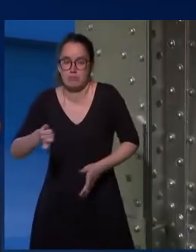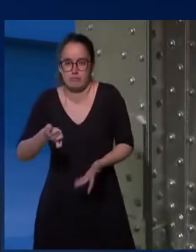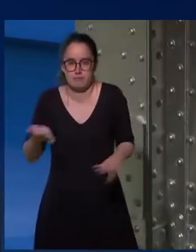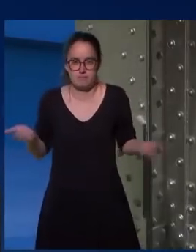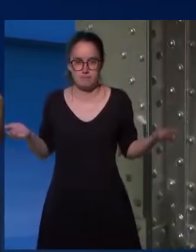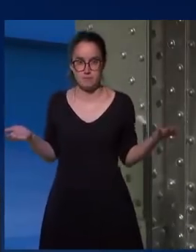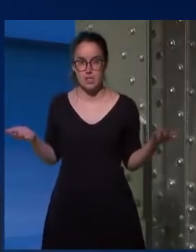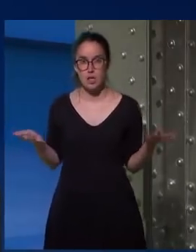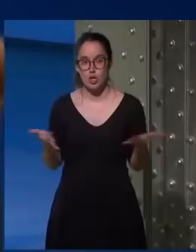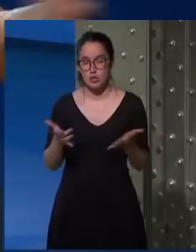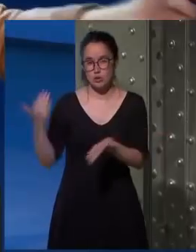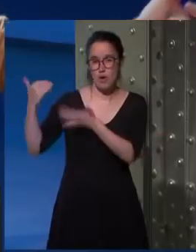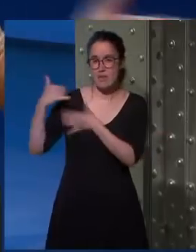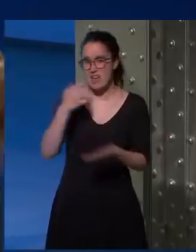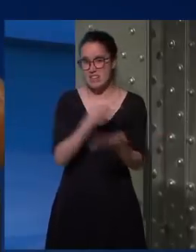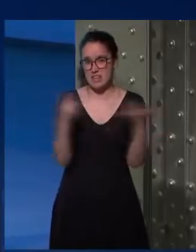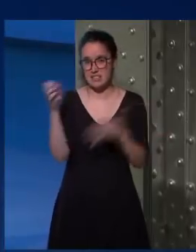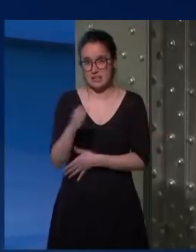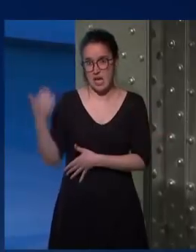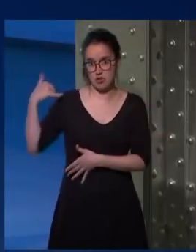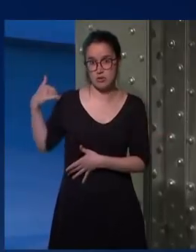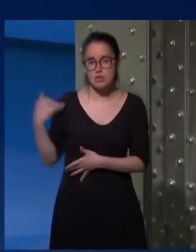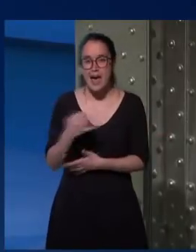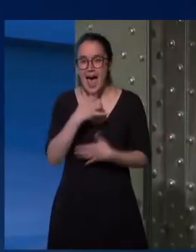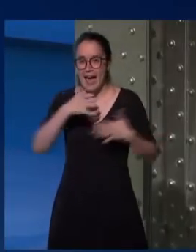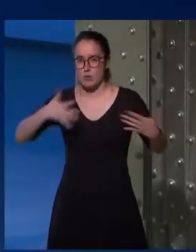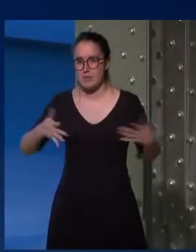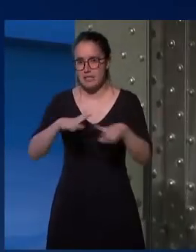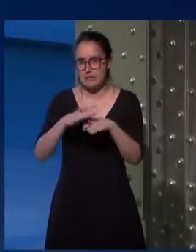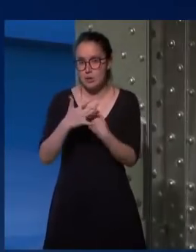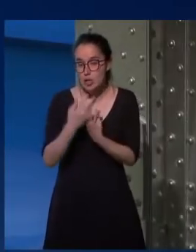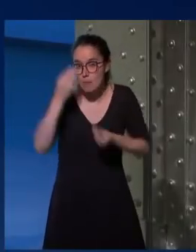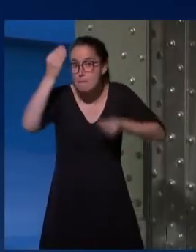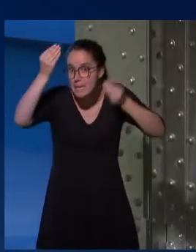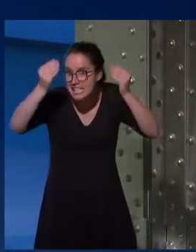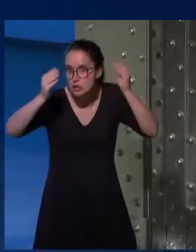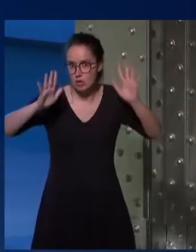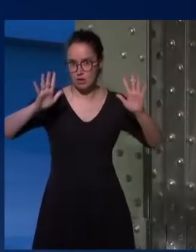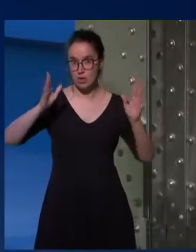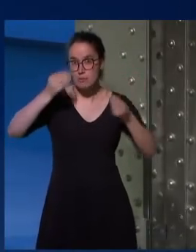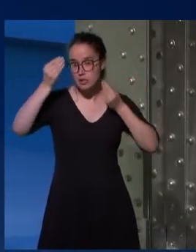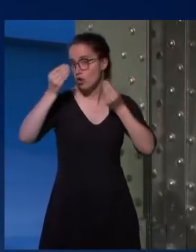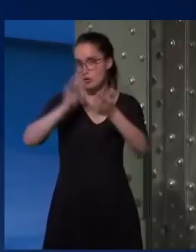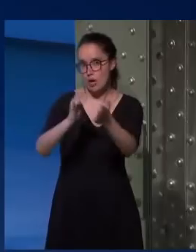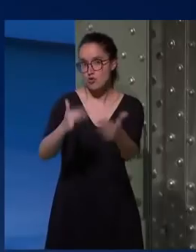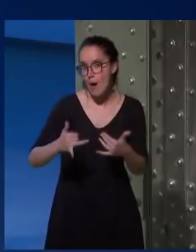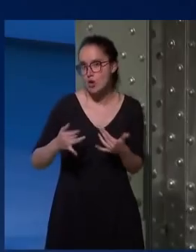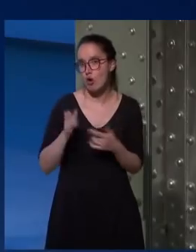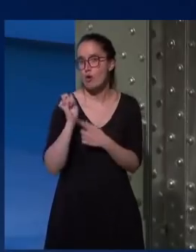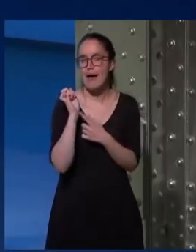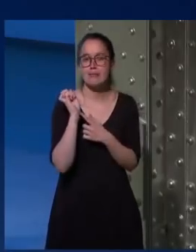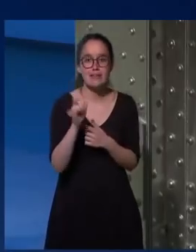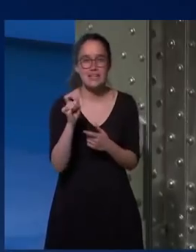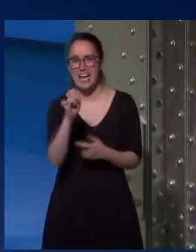Evidentemente esto pasó hace 17 años y a día de hoy son situaciones que quiero pensar que ya no suceden, o no con